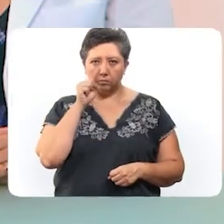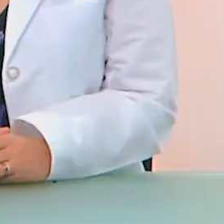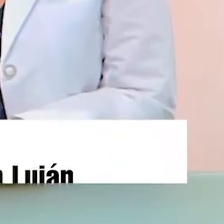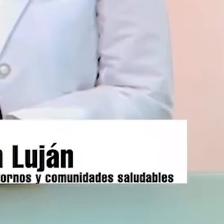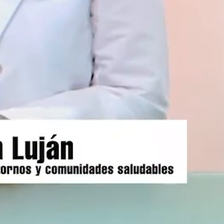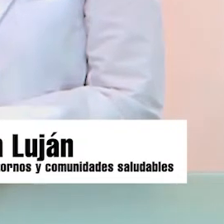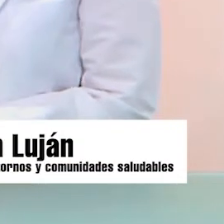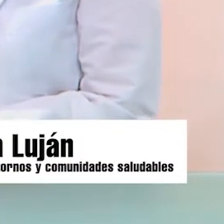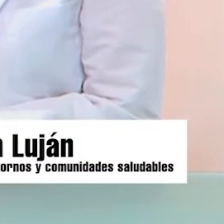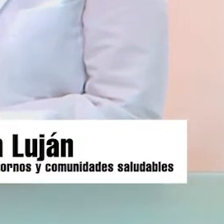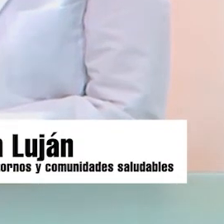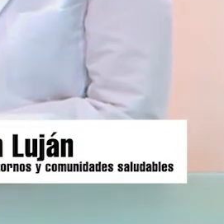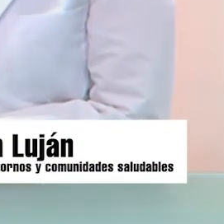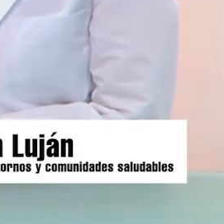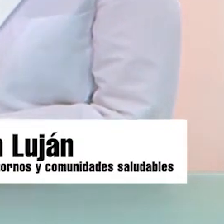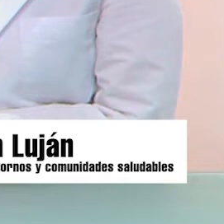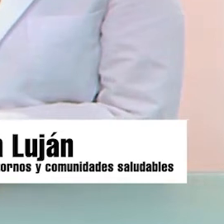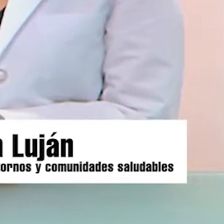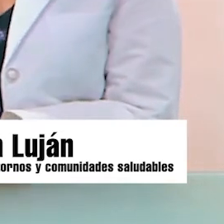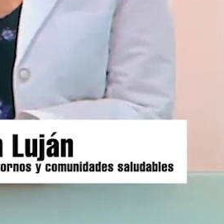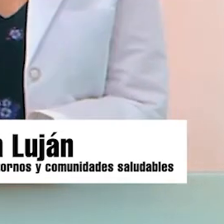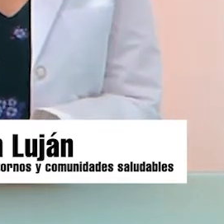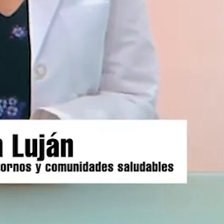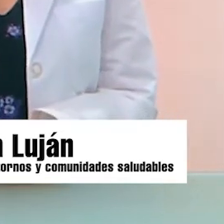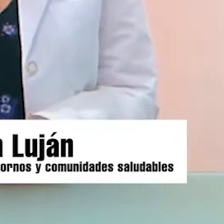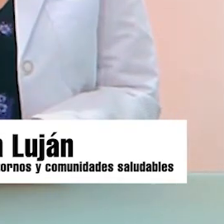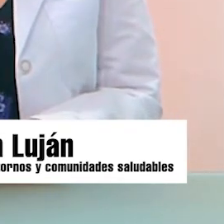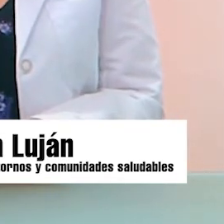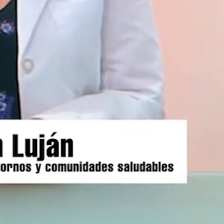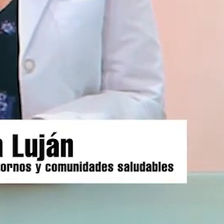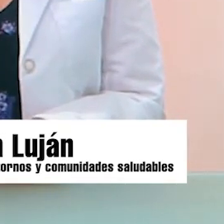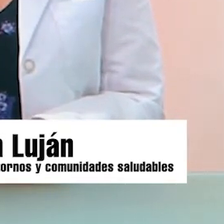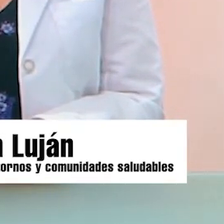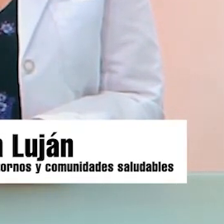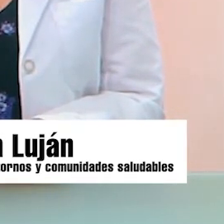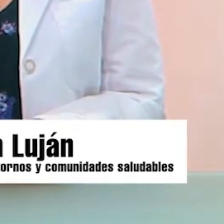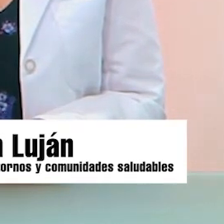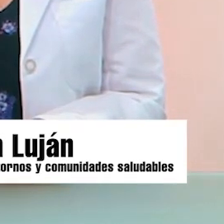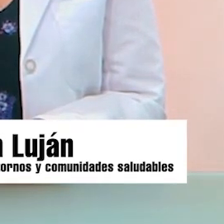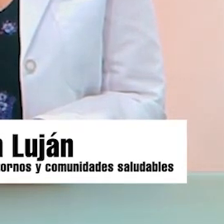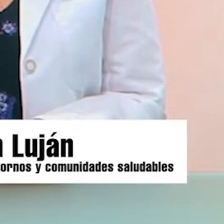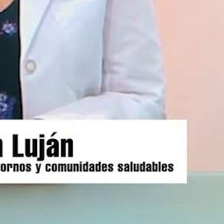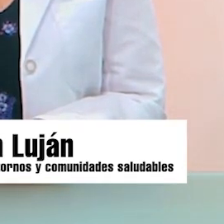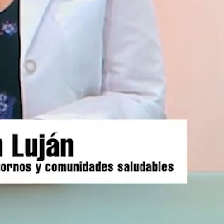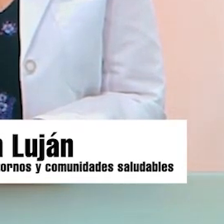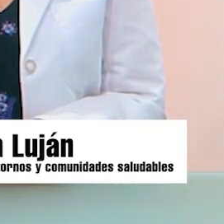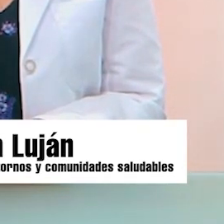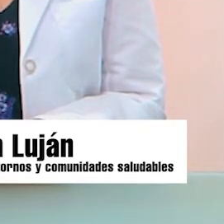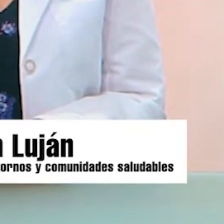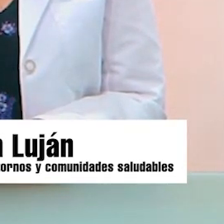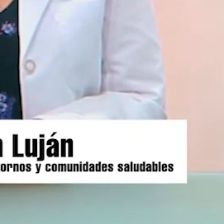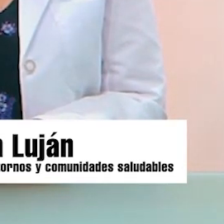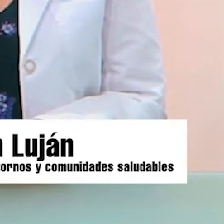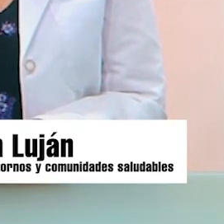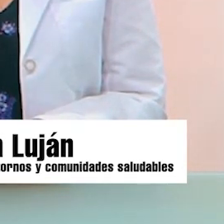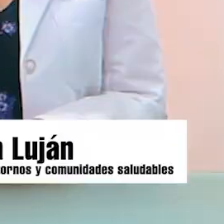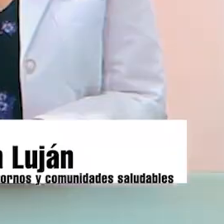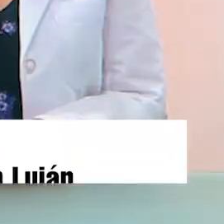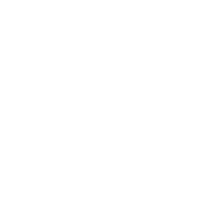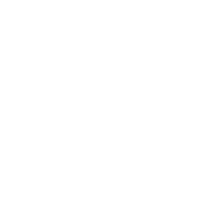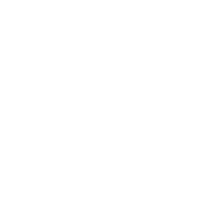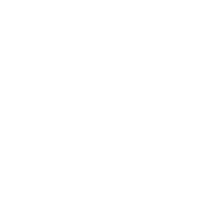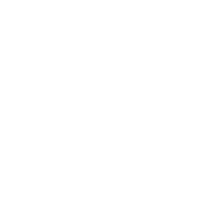naranja. Este es el reporte del día de hoy. Gracias. Estaremos actualizando esta información todos los días por este mismo medio. Muchas gracias.